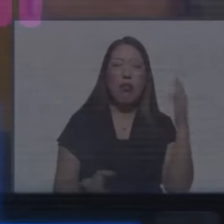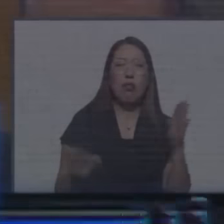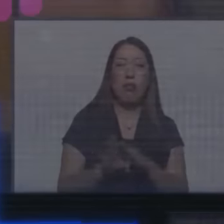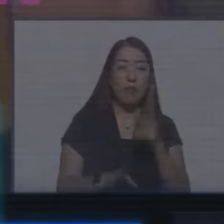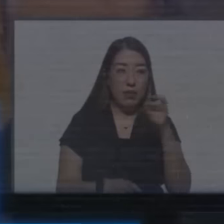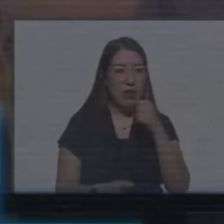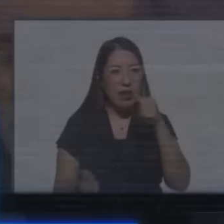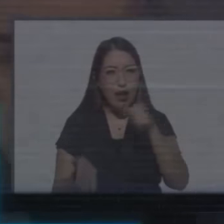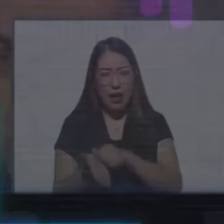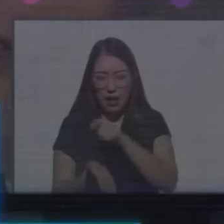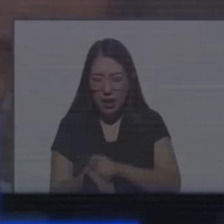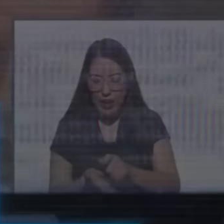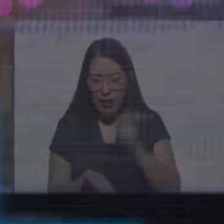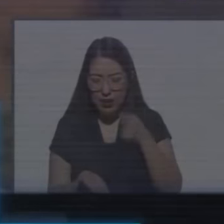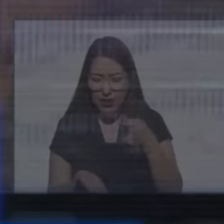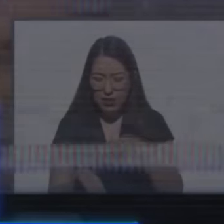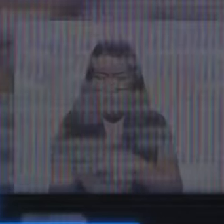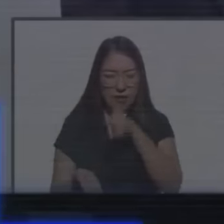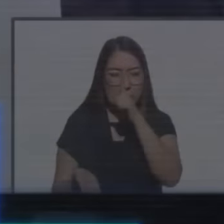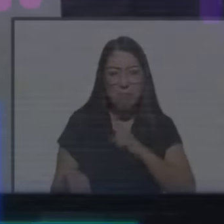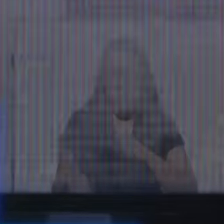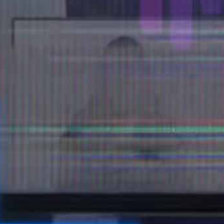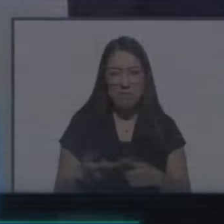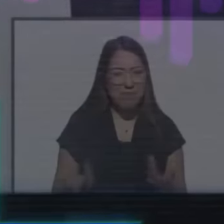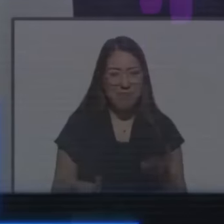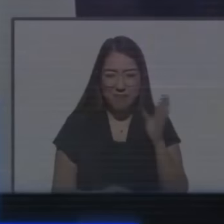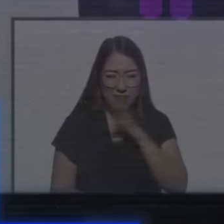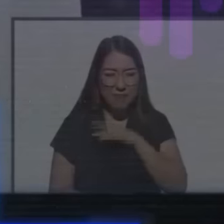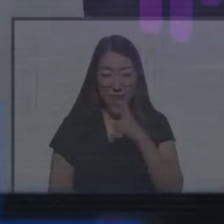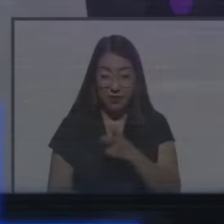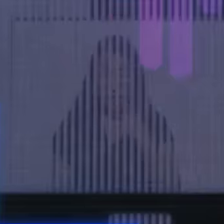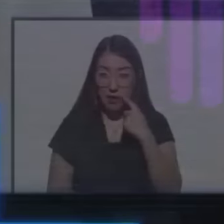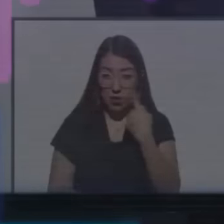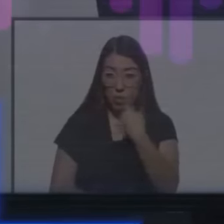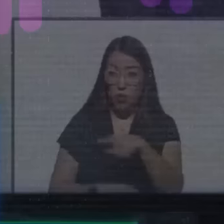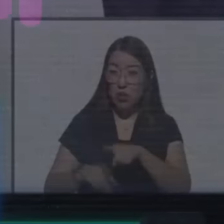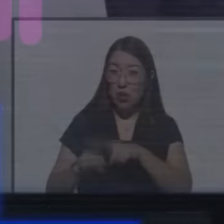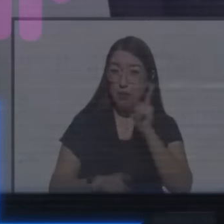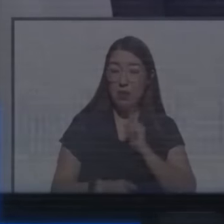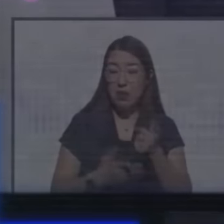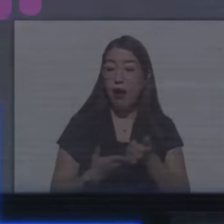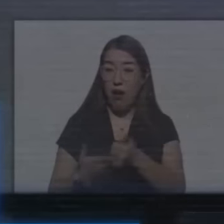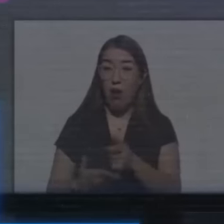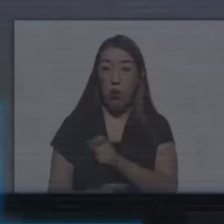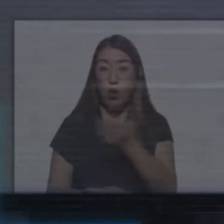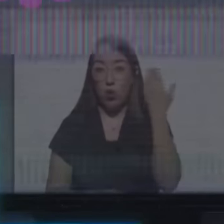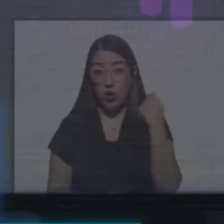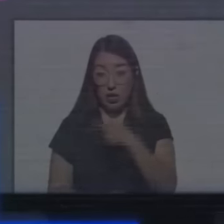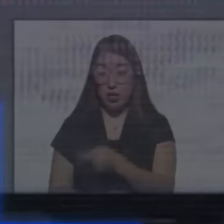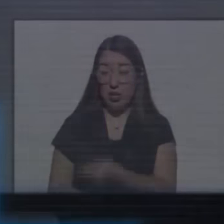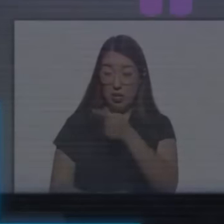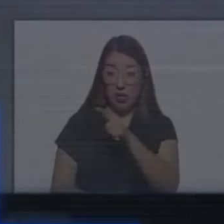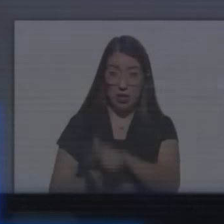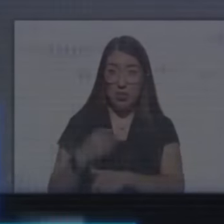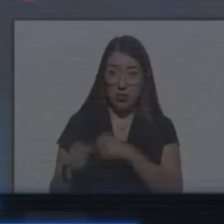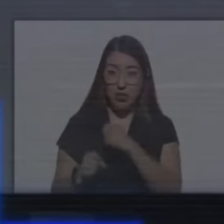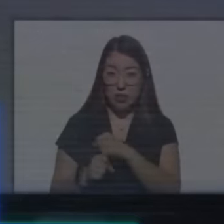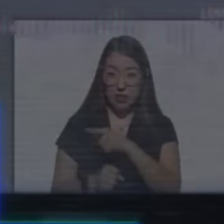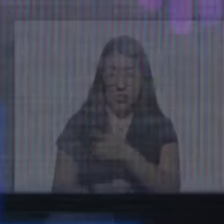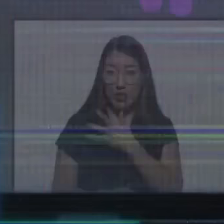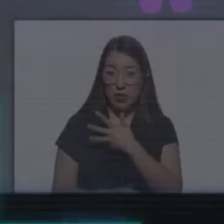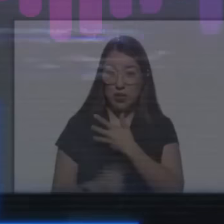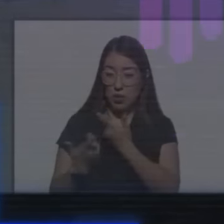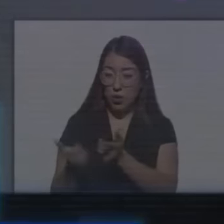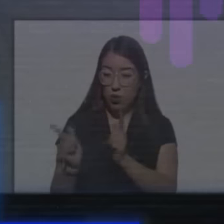carta es mentirosa, lastimera, tramposa. Mira, sus hermanas lo ayudaban cuando tenía 17 años. Tenía a Genaro una